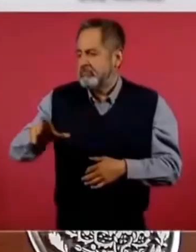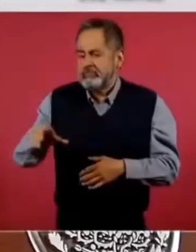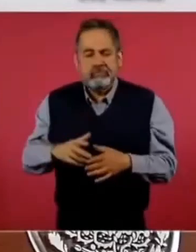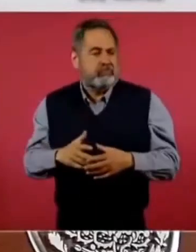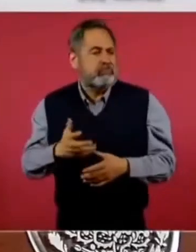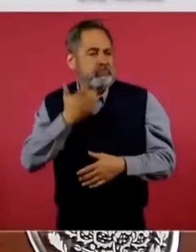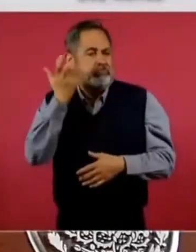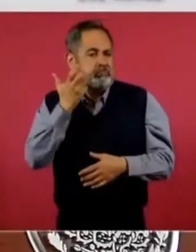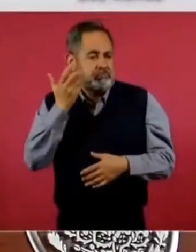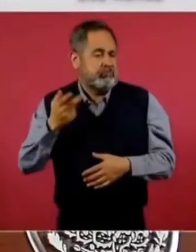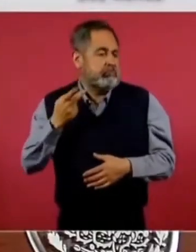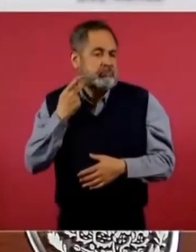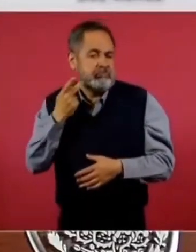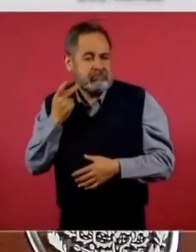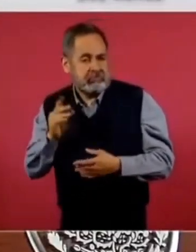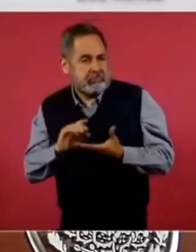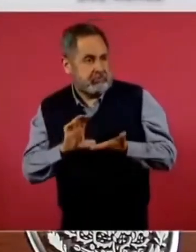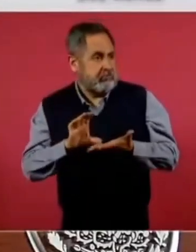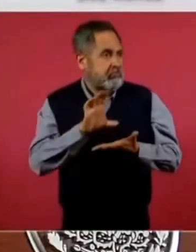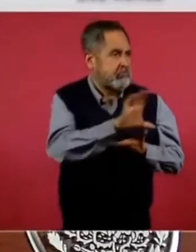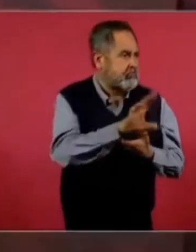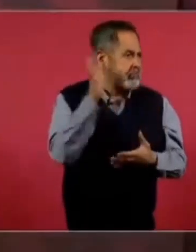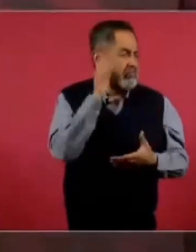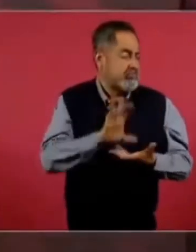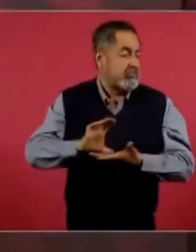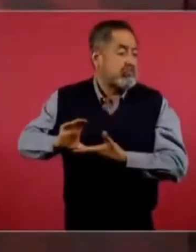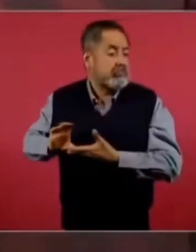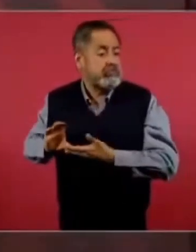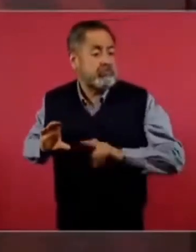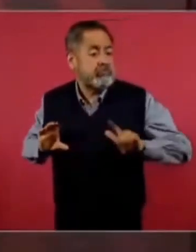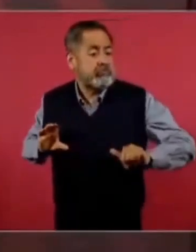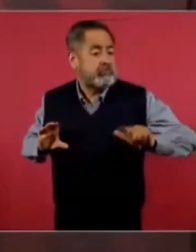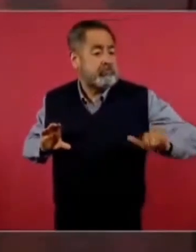politiqueros, pues se diría,